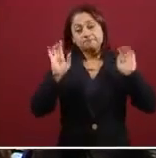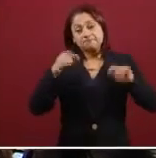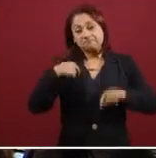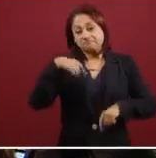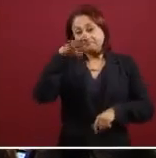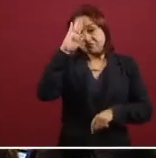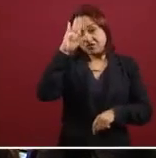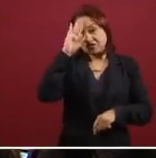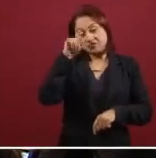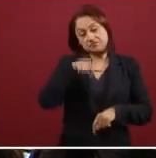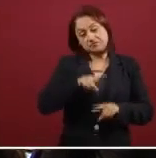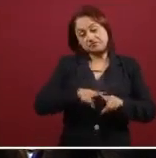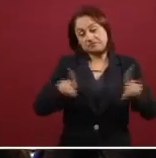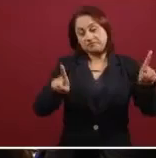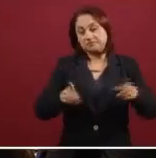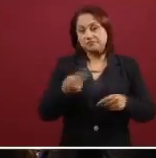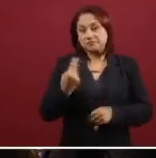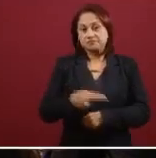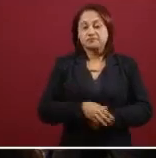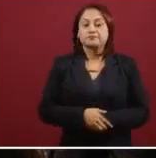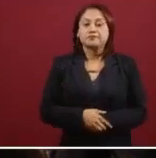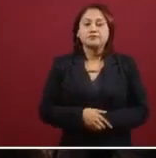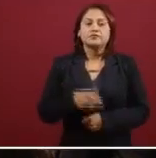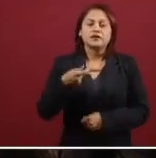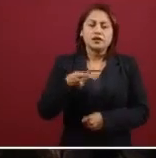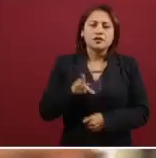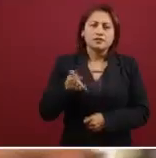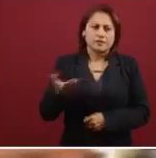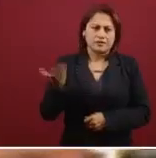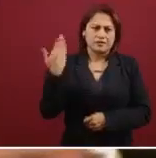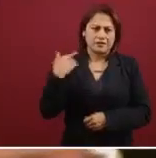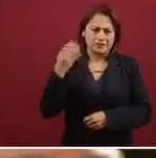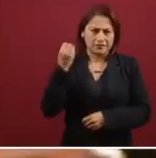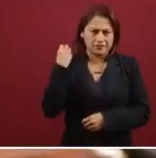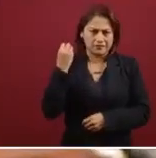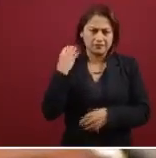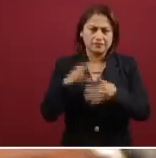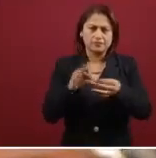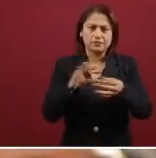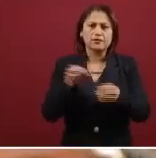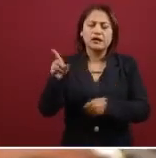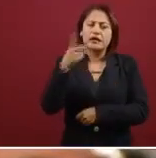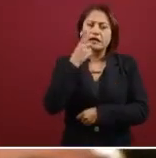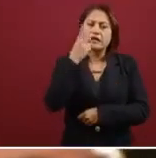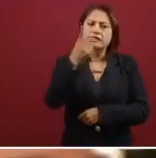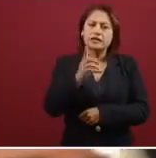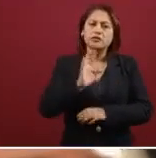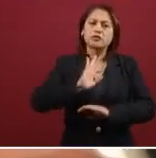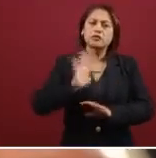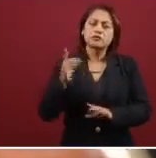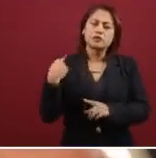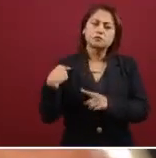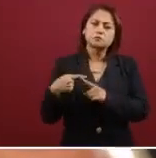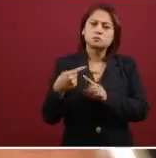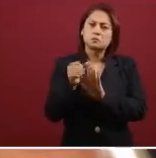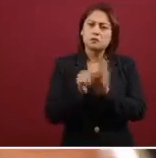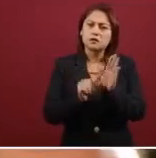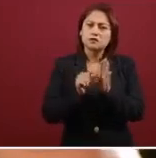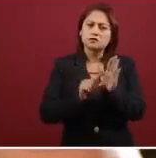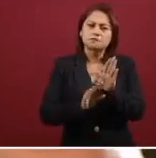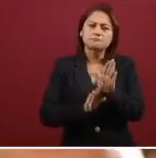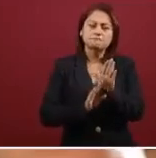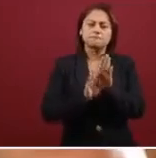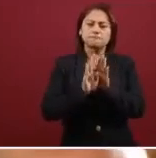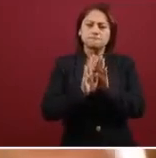exposición, el director de Pemex dijo que ya hay un repunte en estos primeros meses. ¿Qué significa esto?